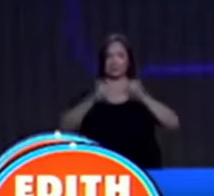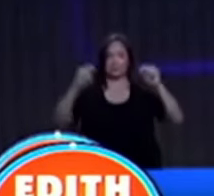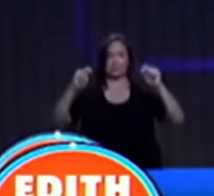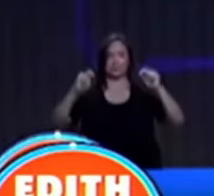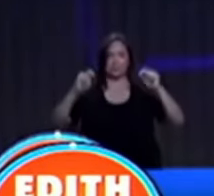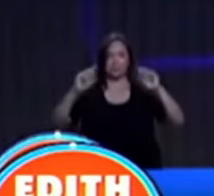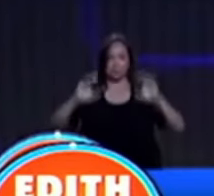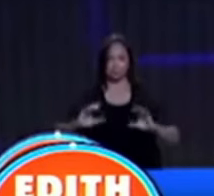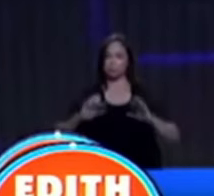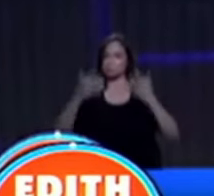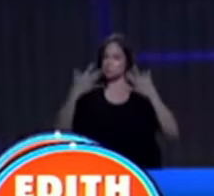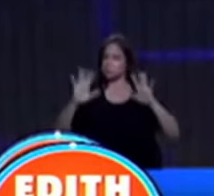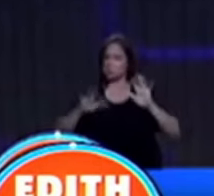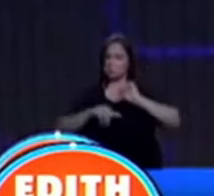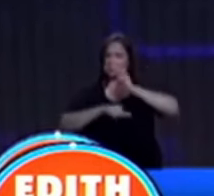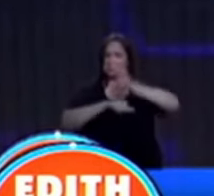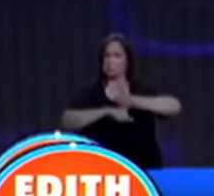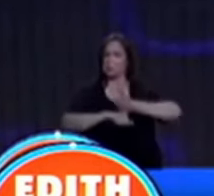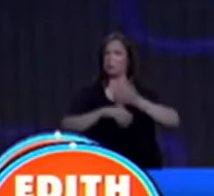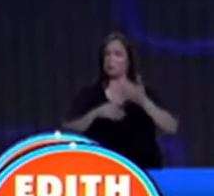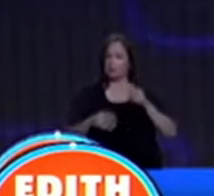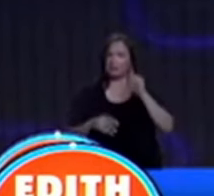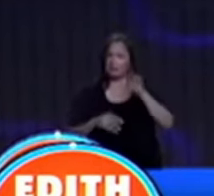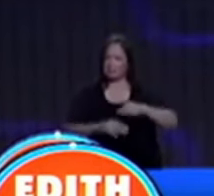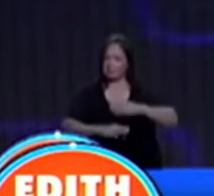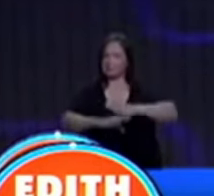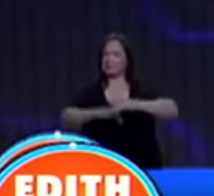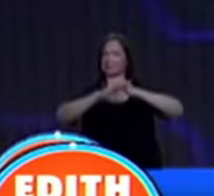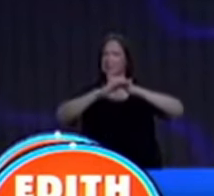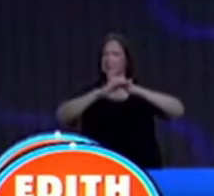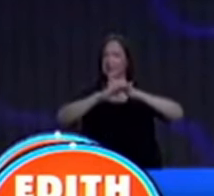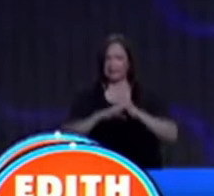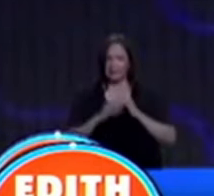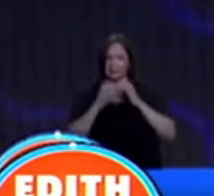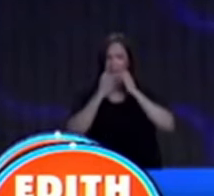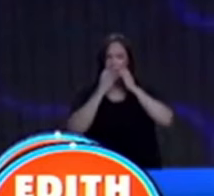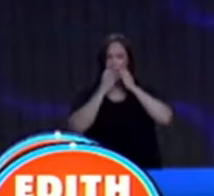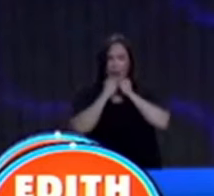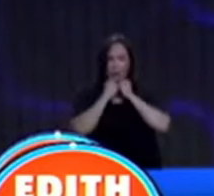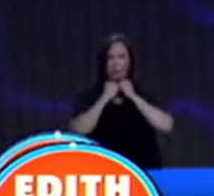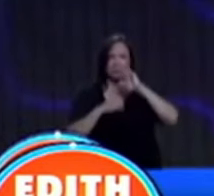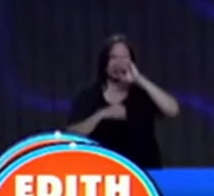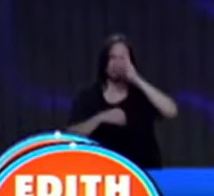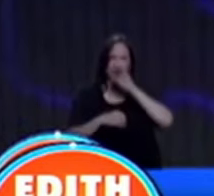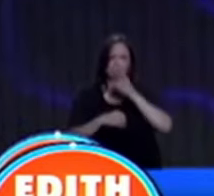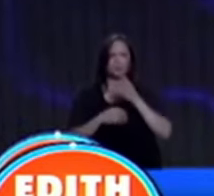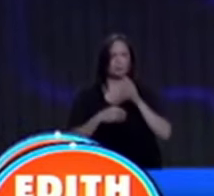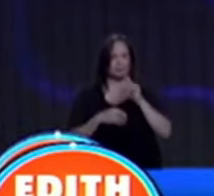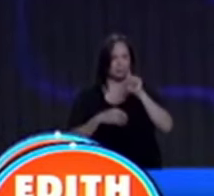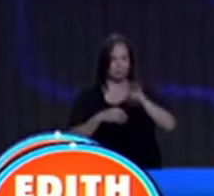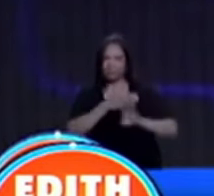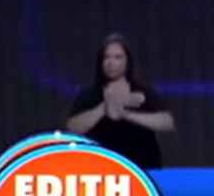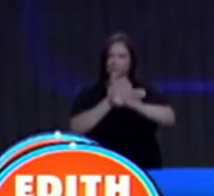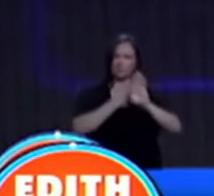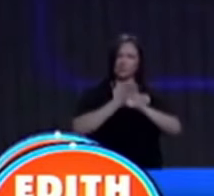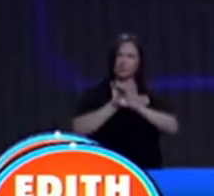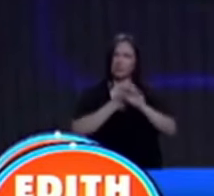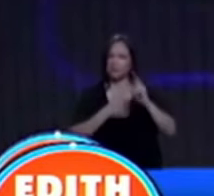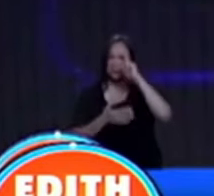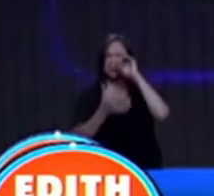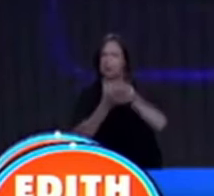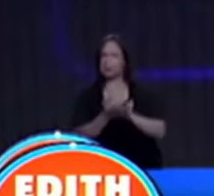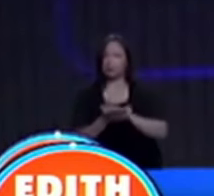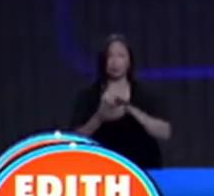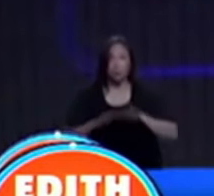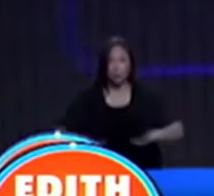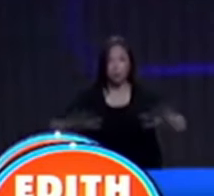Dominicana, pero no tienen acceso a la seguridad social que las tienen de otras nacionalidades donde ya tienen un documento que se les